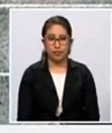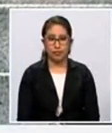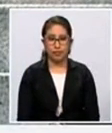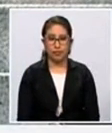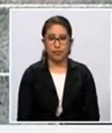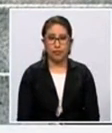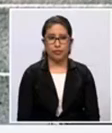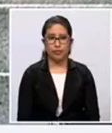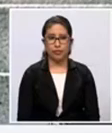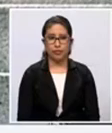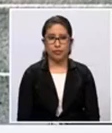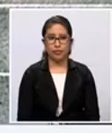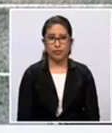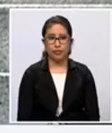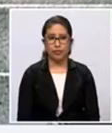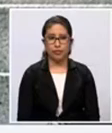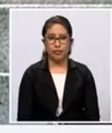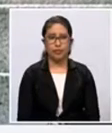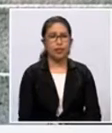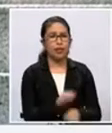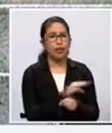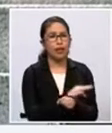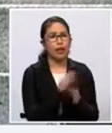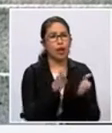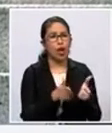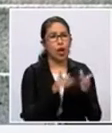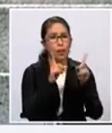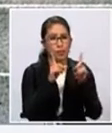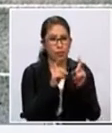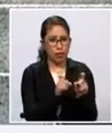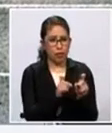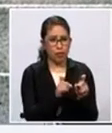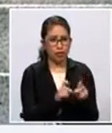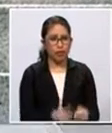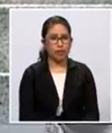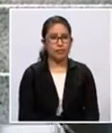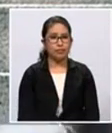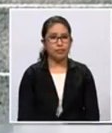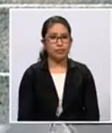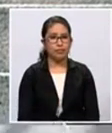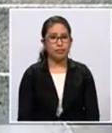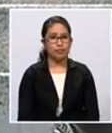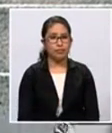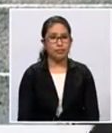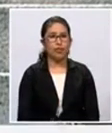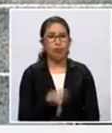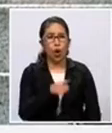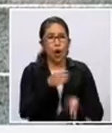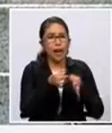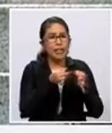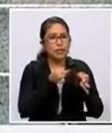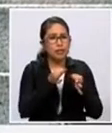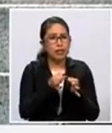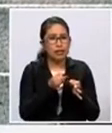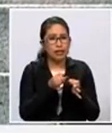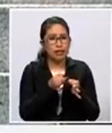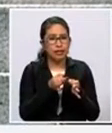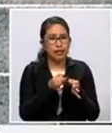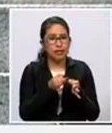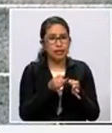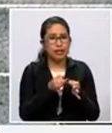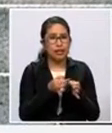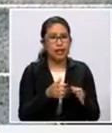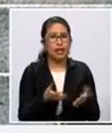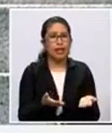financiero. Ministro Ariel Ramírez de Cadena, ¿nos podría explicar, por favor, es acumulativo?